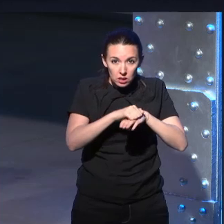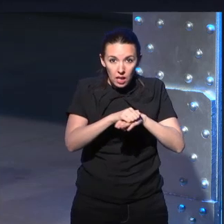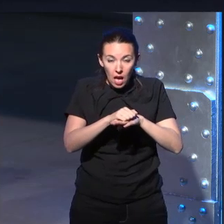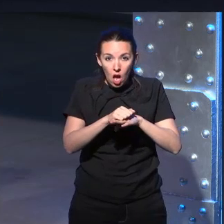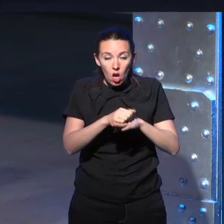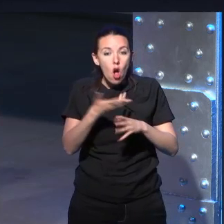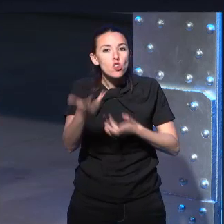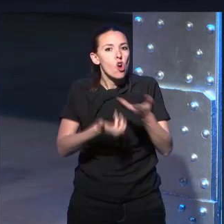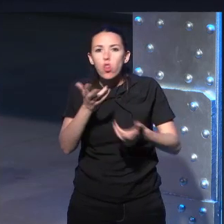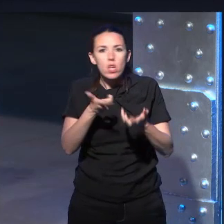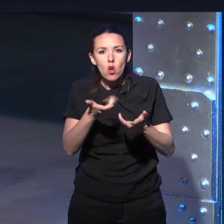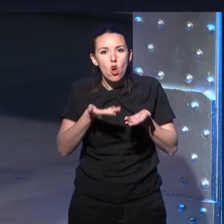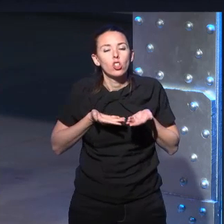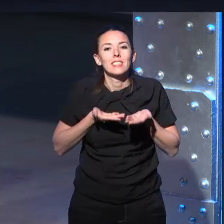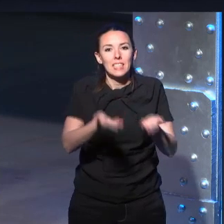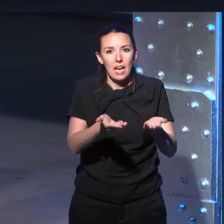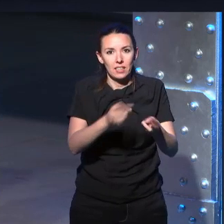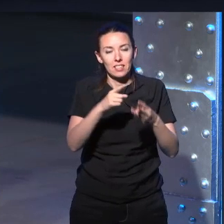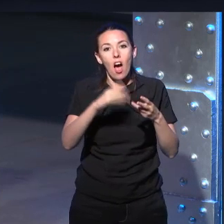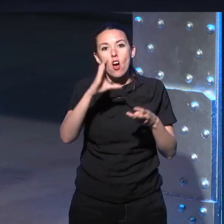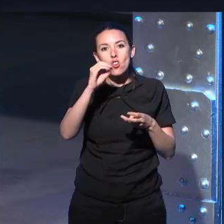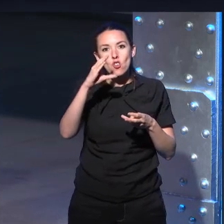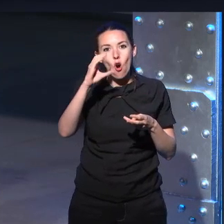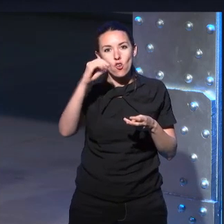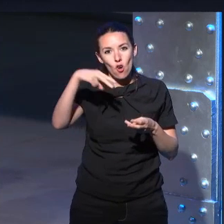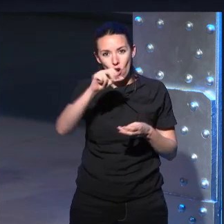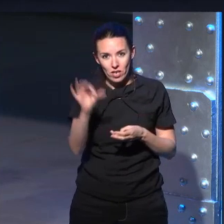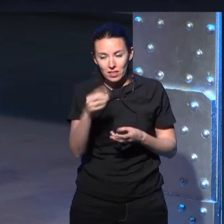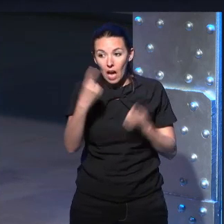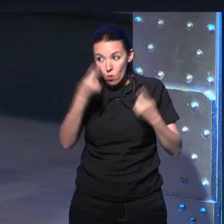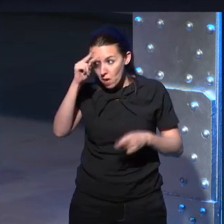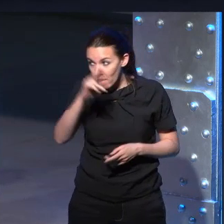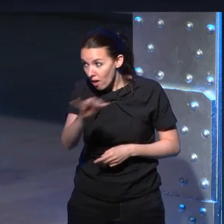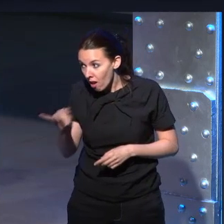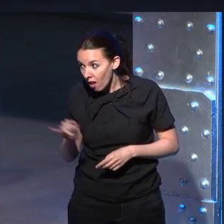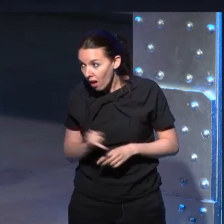asa. Los cocoles. ¿Hay aquí algún mexicano?